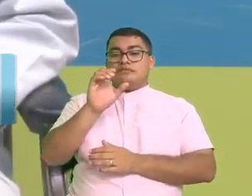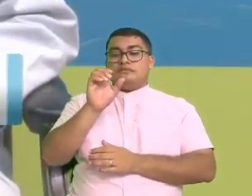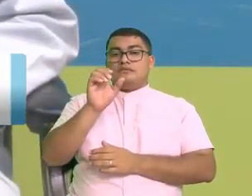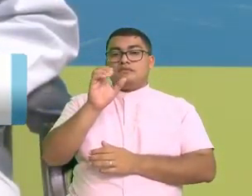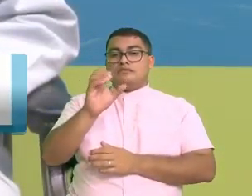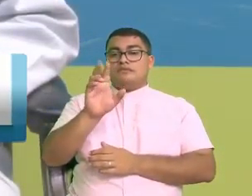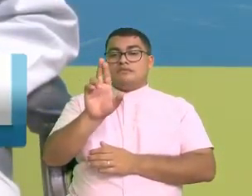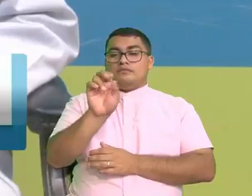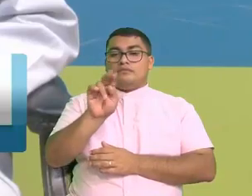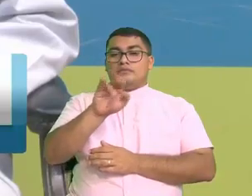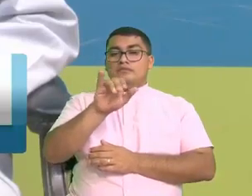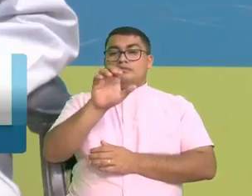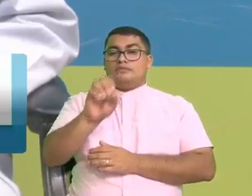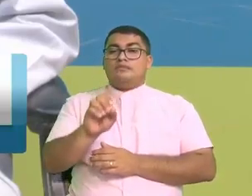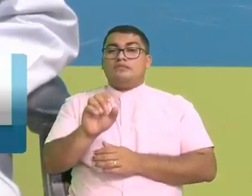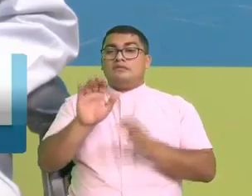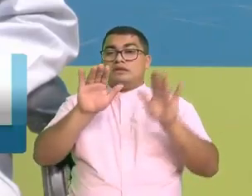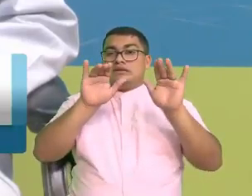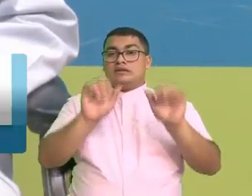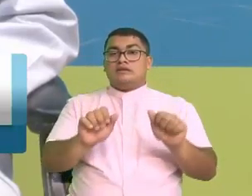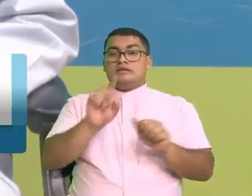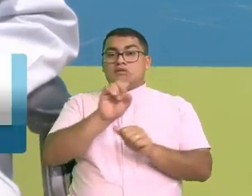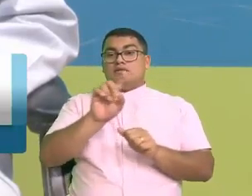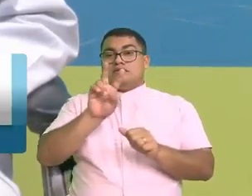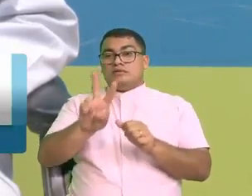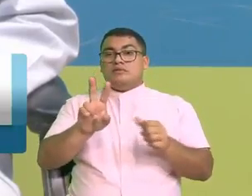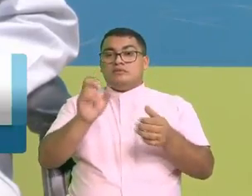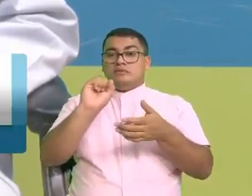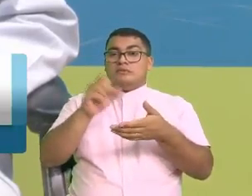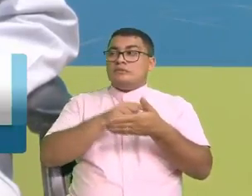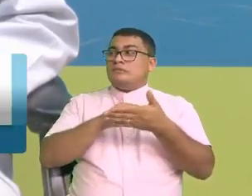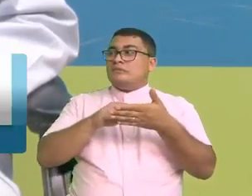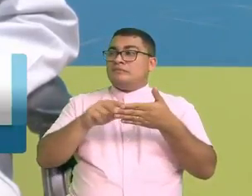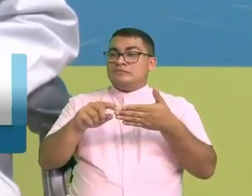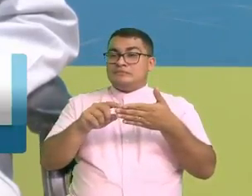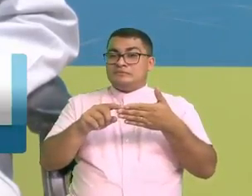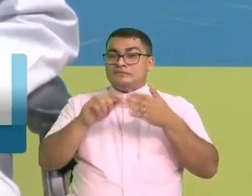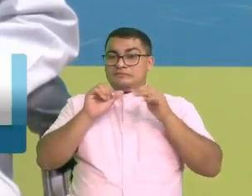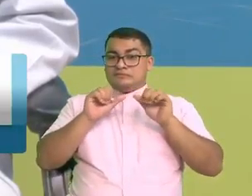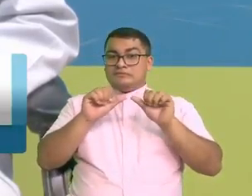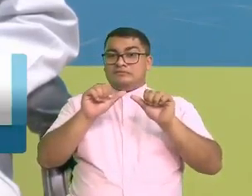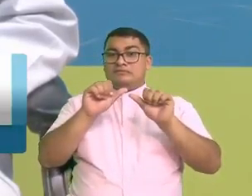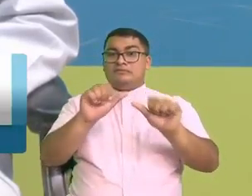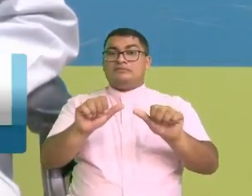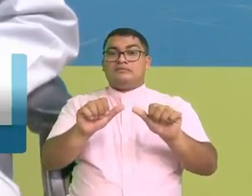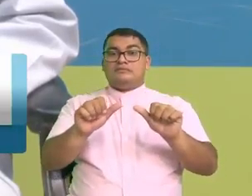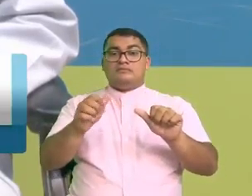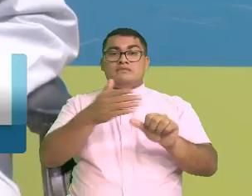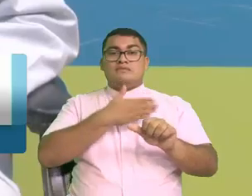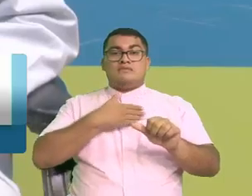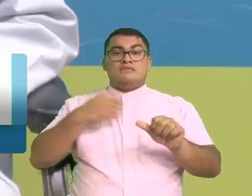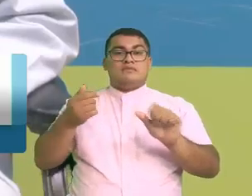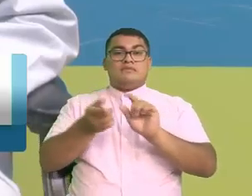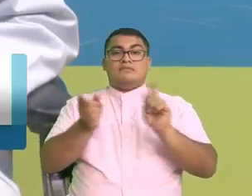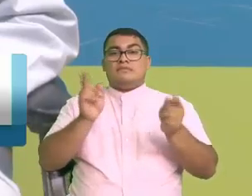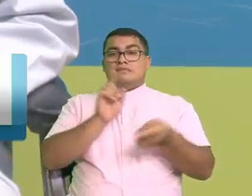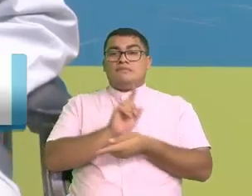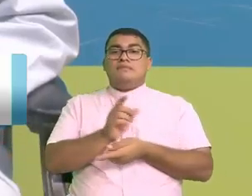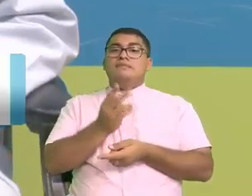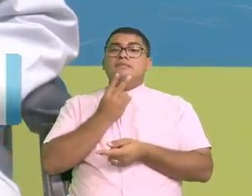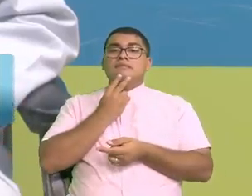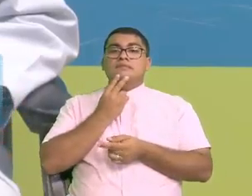vez de que hayan transcurrido 12 semanas y que no hayan habido mejoría de los síntomas